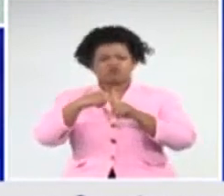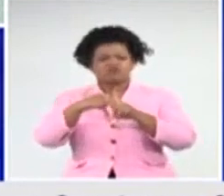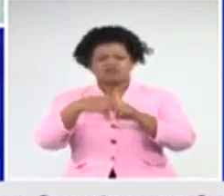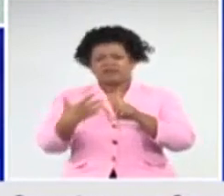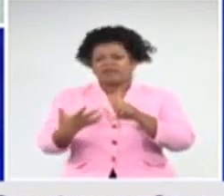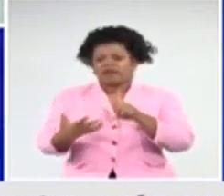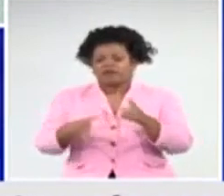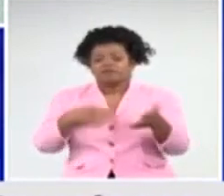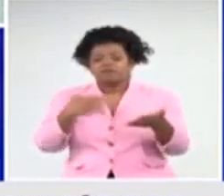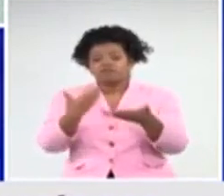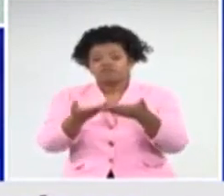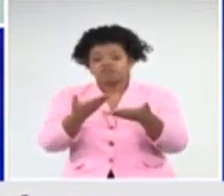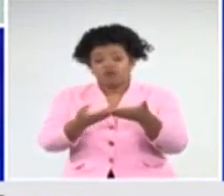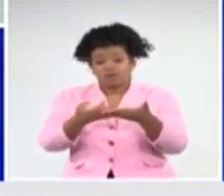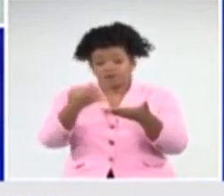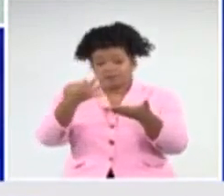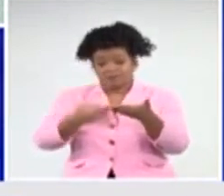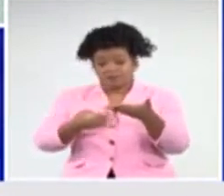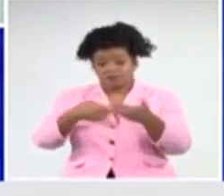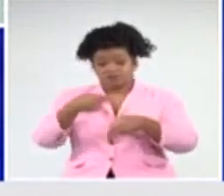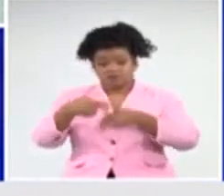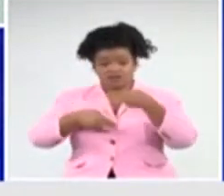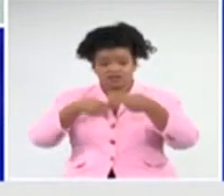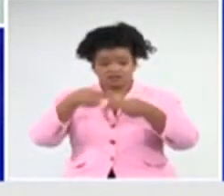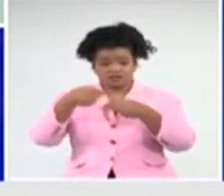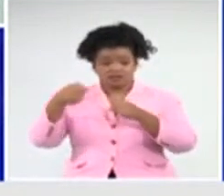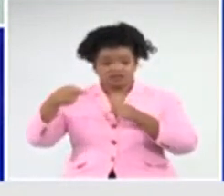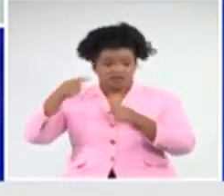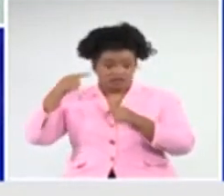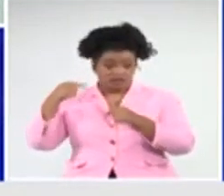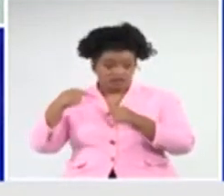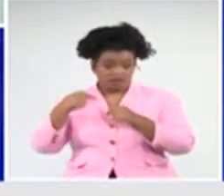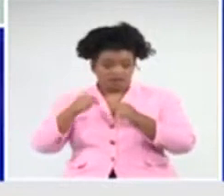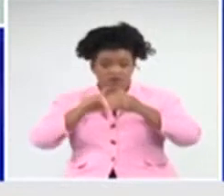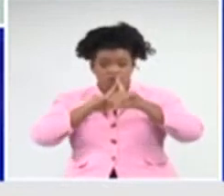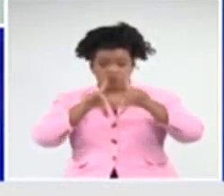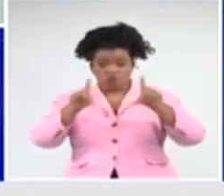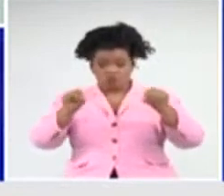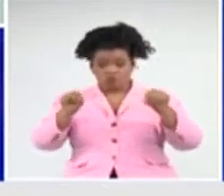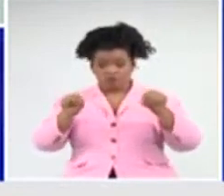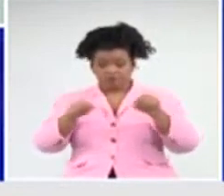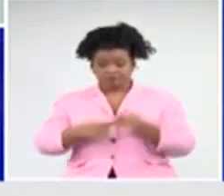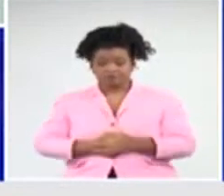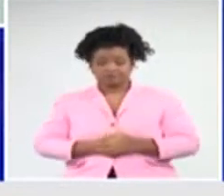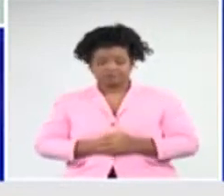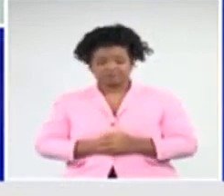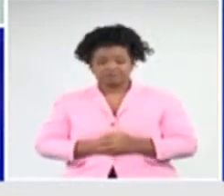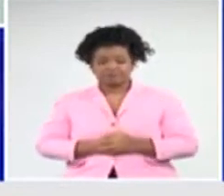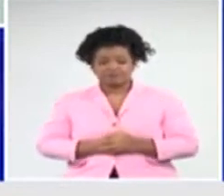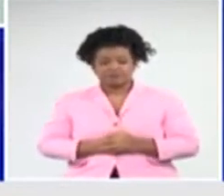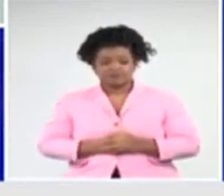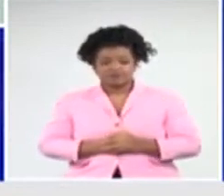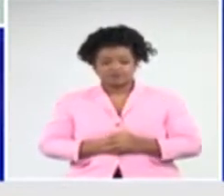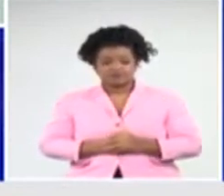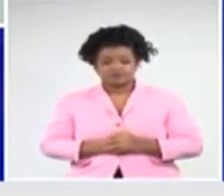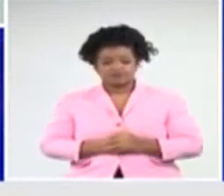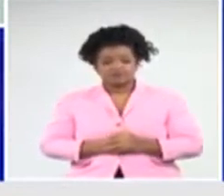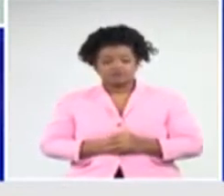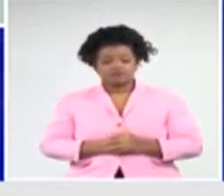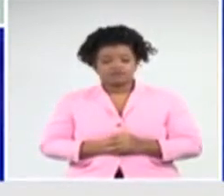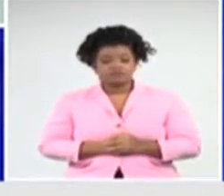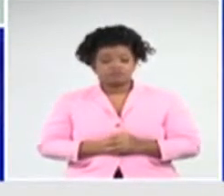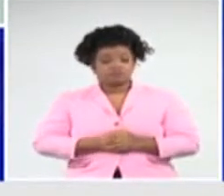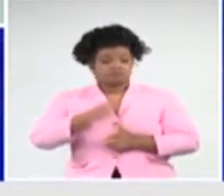que se analizaron en el día de ayer en todo nuestro país. Y en el gráfico, si nos